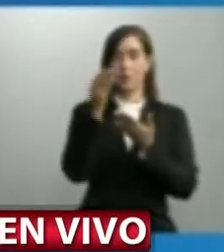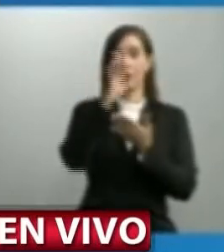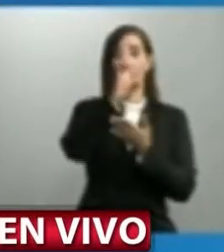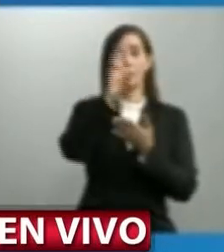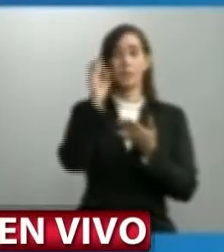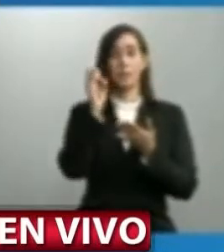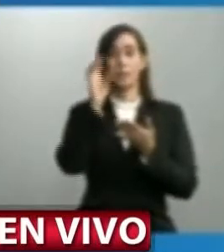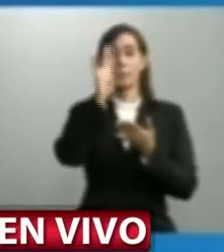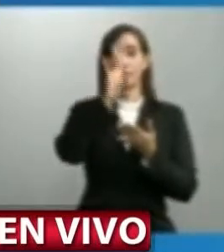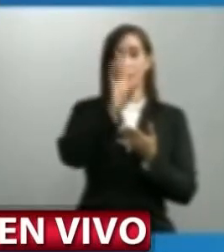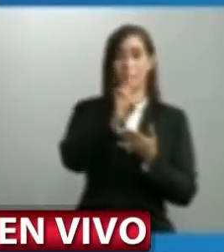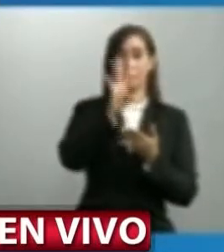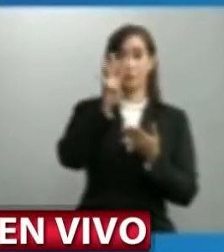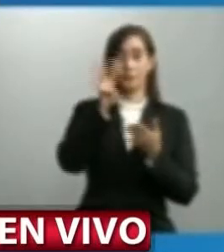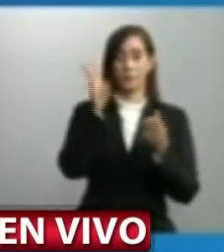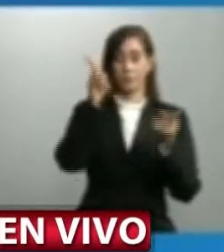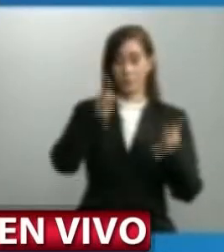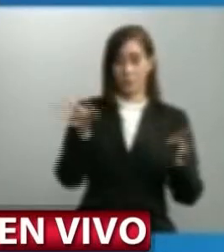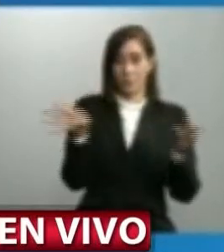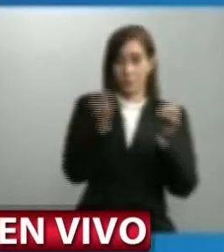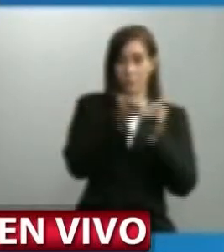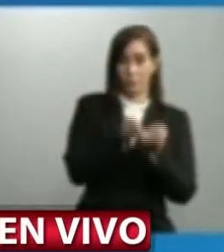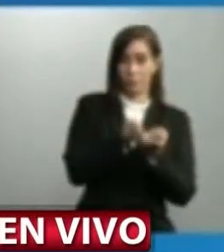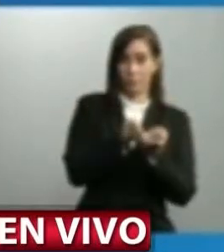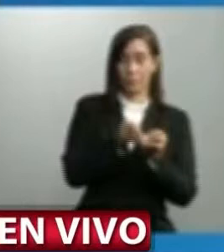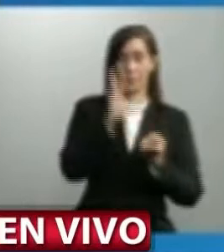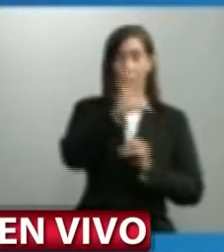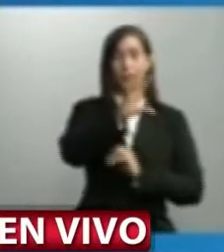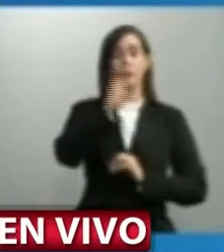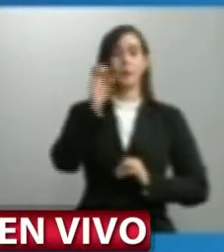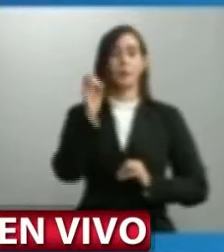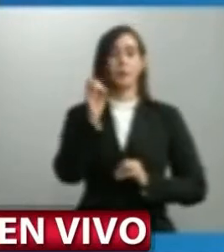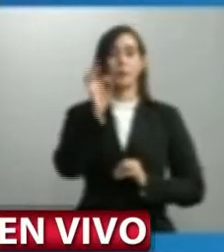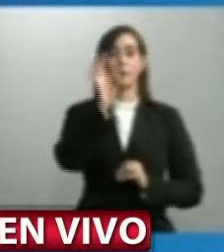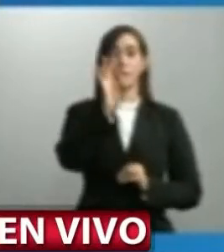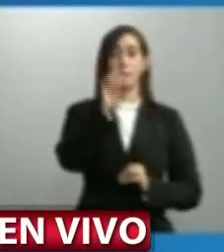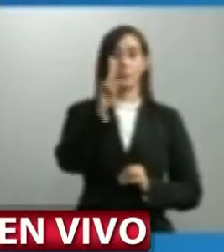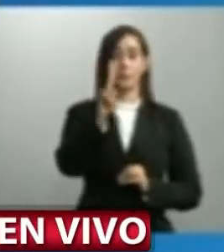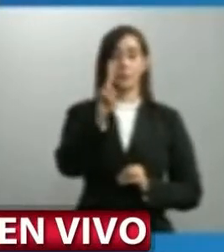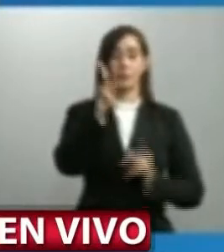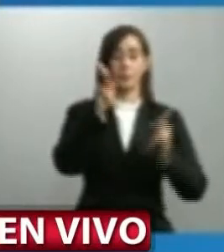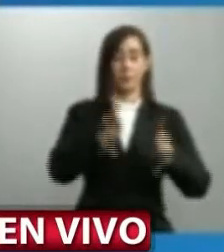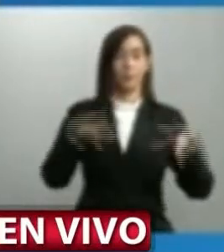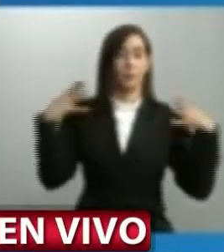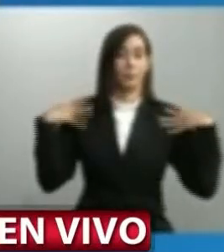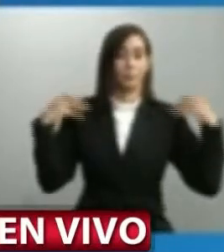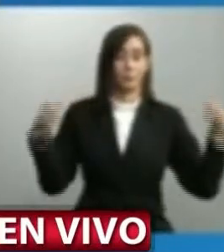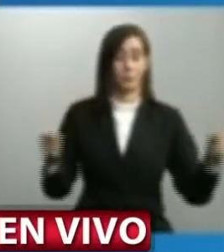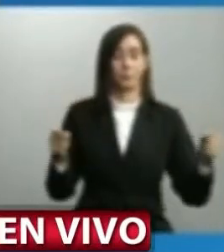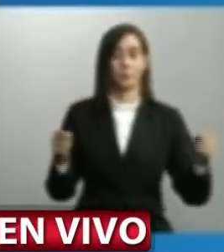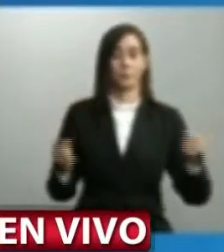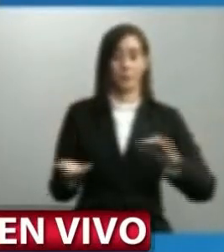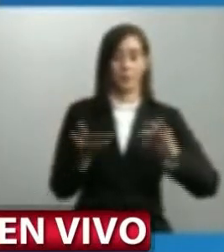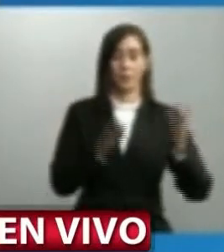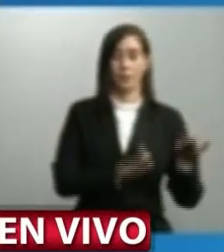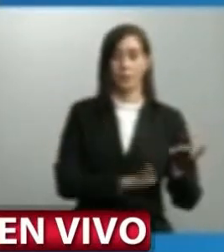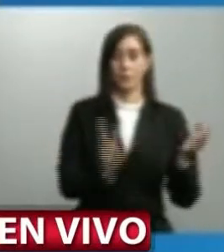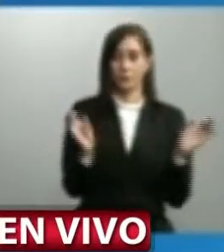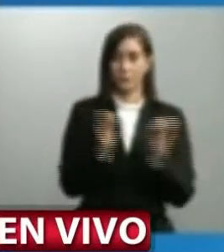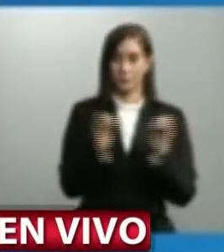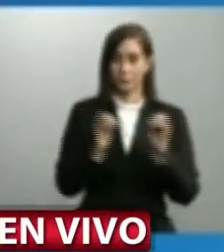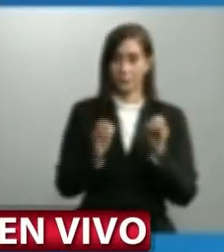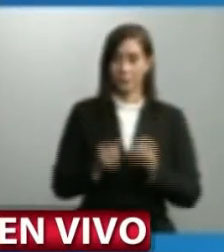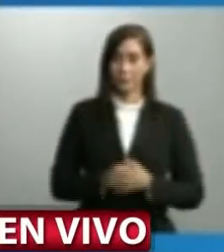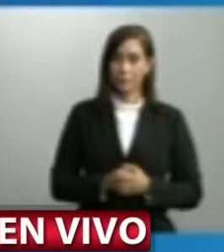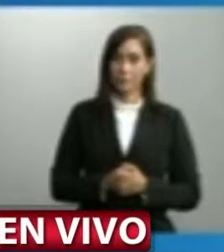774 acumulados, 591 recuperados, 0